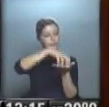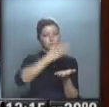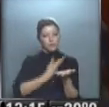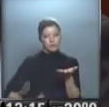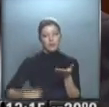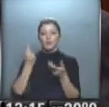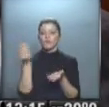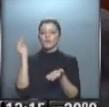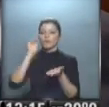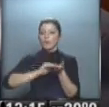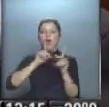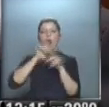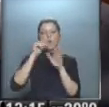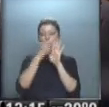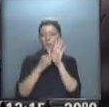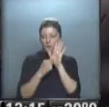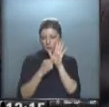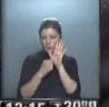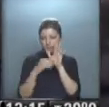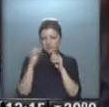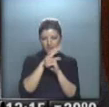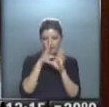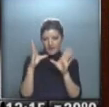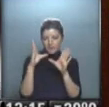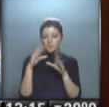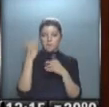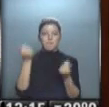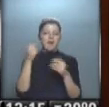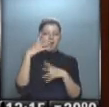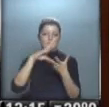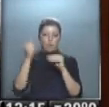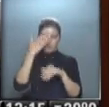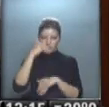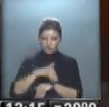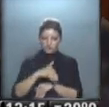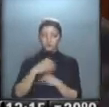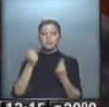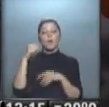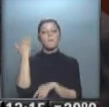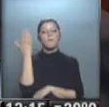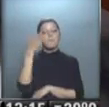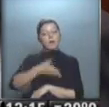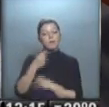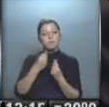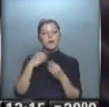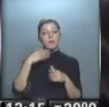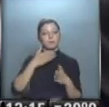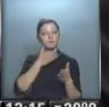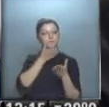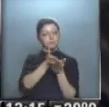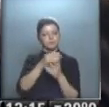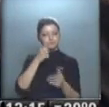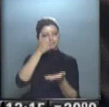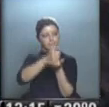simplemente ratificar algunos conceptos a modo de conclusión. Vengo también a enfrentar lo que nosotros entendemos un